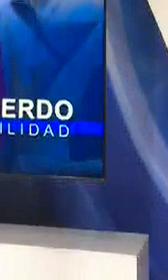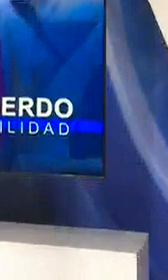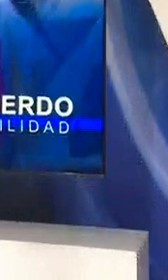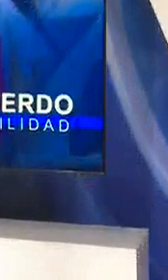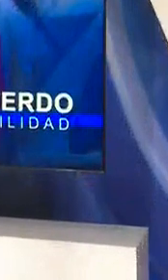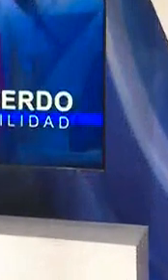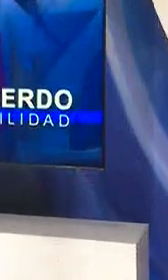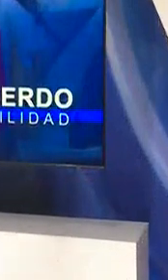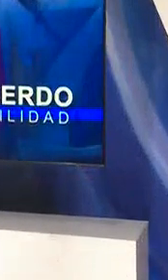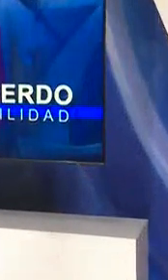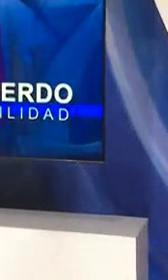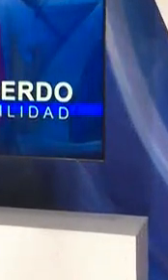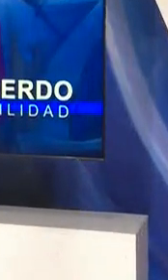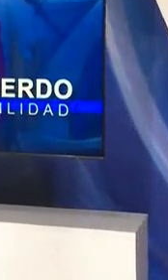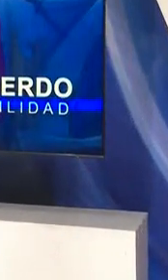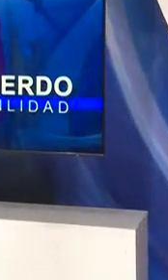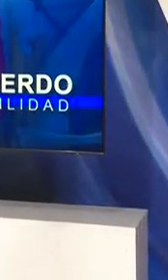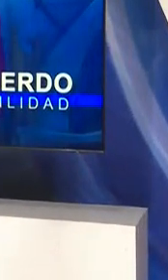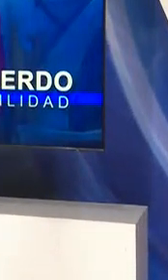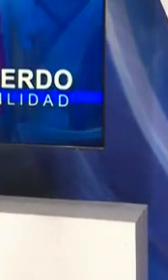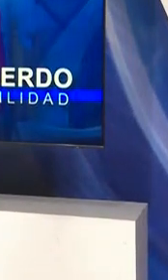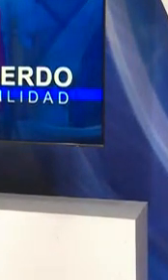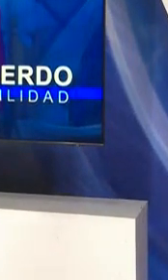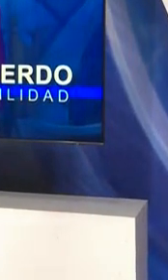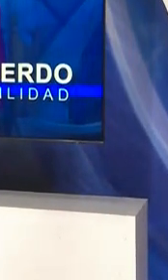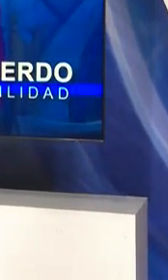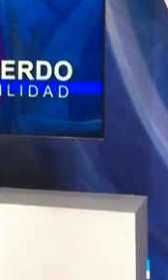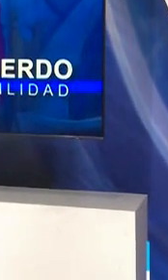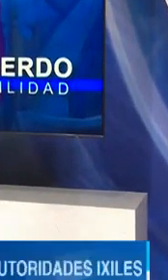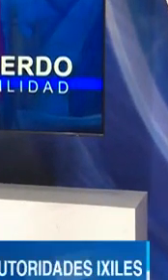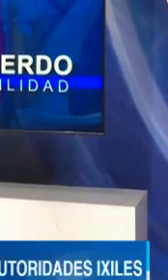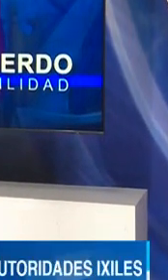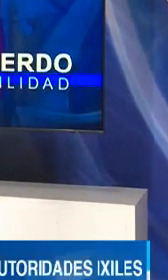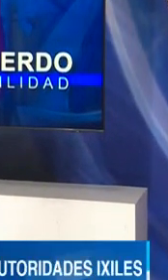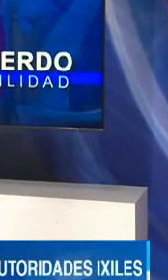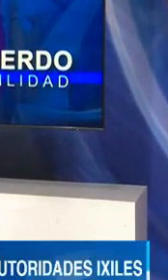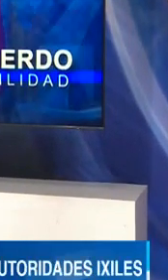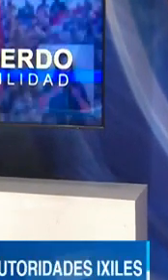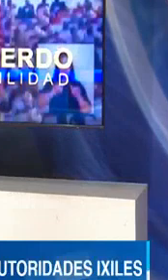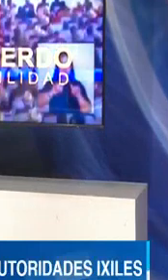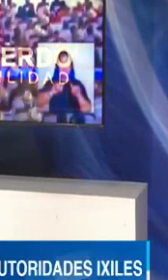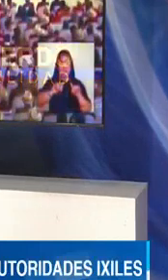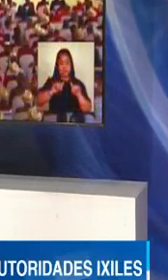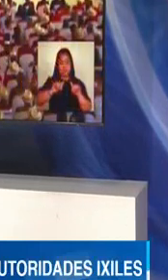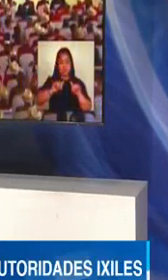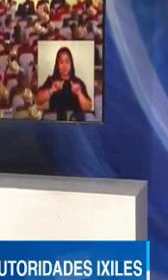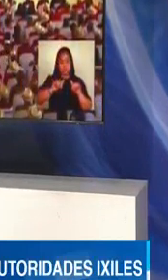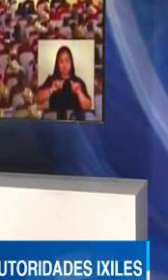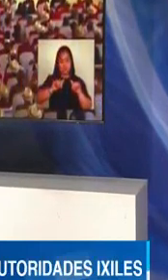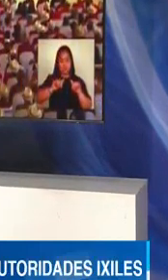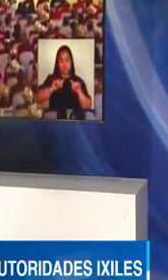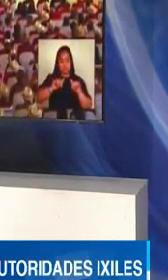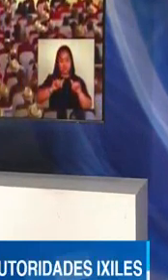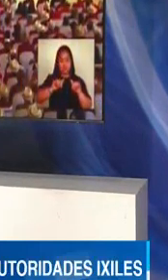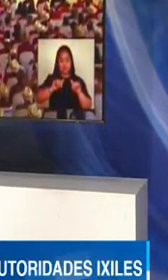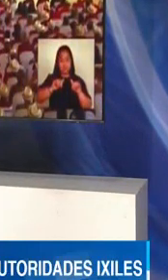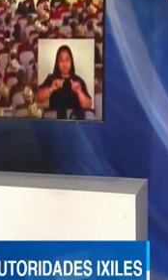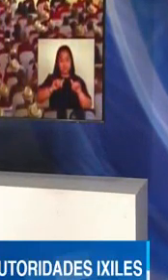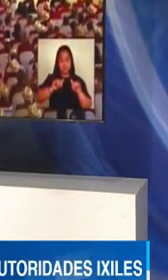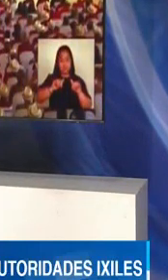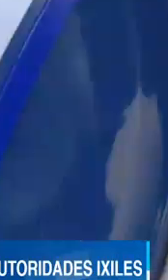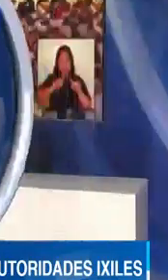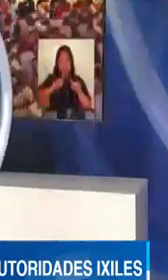en el plano nacional y en su visita de hoy a quiché el presidente Bernardo Arévalo firmó un acuerdo de gobernabilidad y desarrollo con autoridades